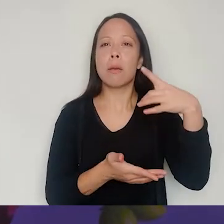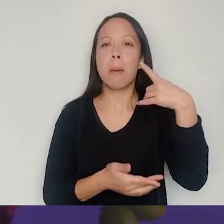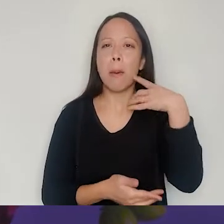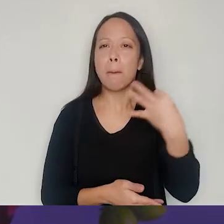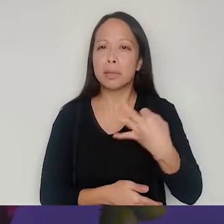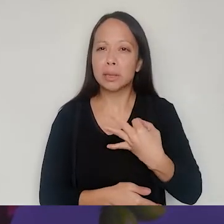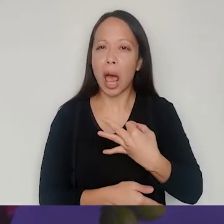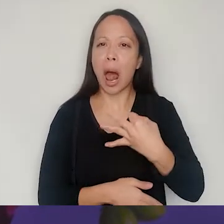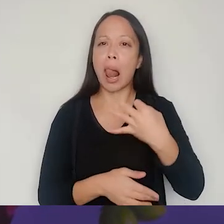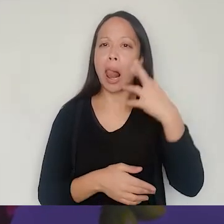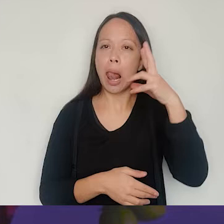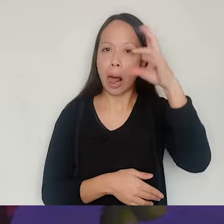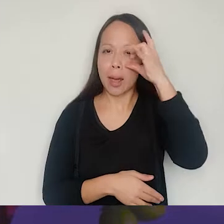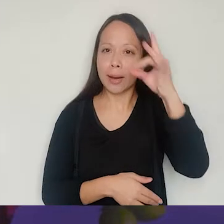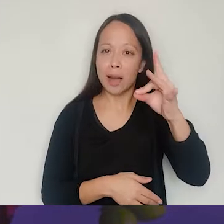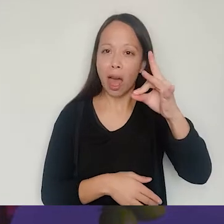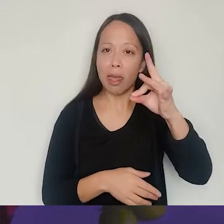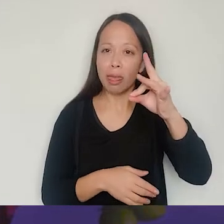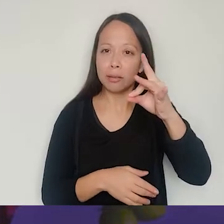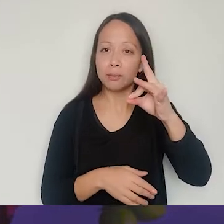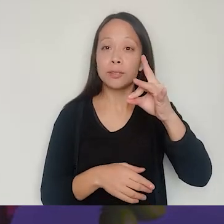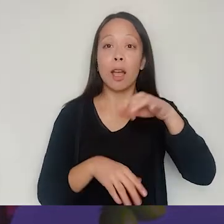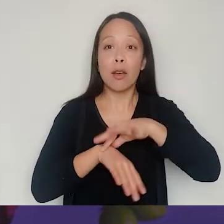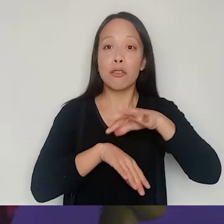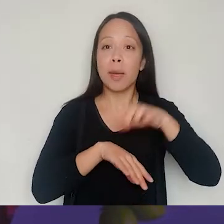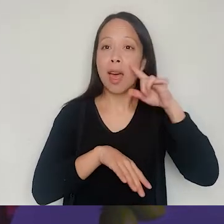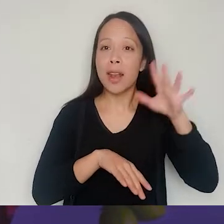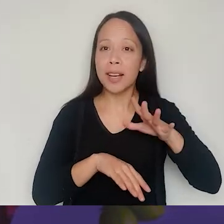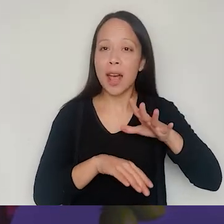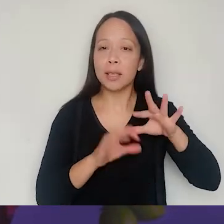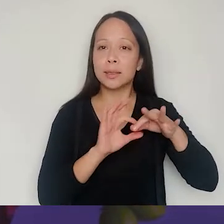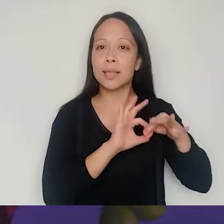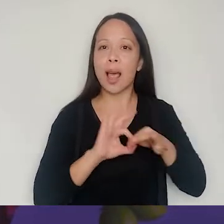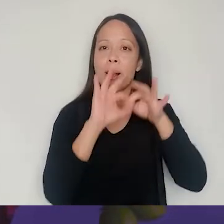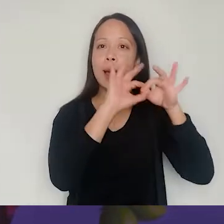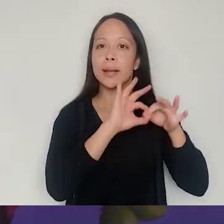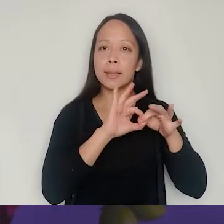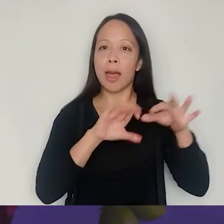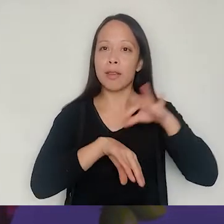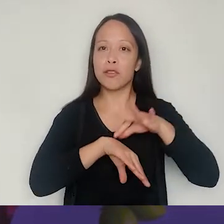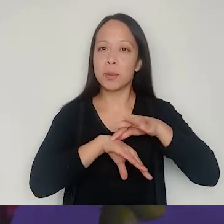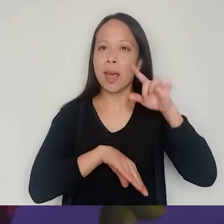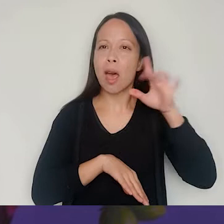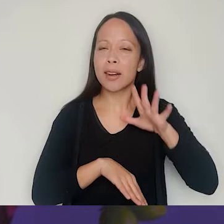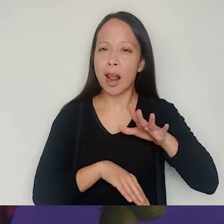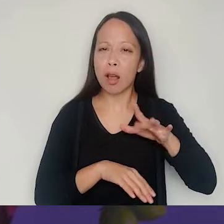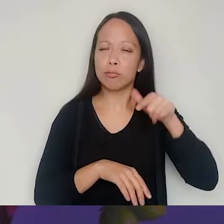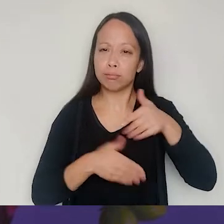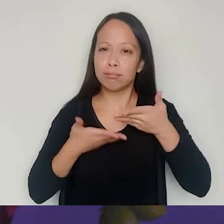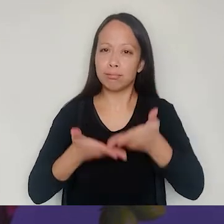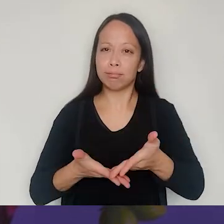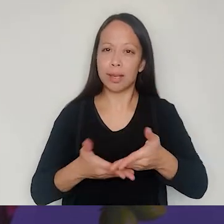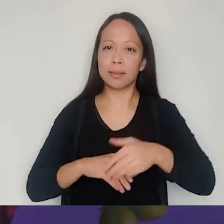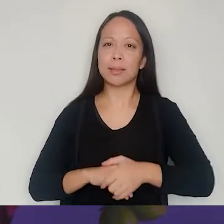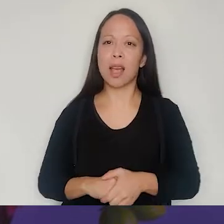Internacional de Enfermedades Raras y la Alianza Iberoamericana de Enfermedades Raras por todo el contexto internacional que supone. Mi